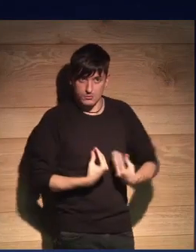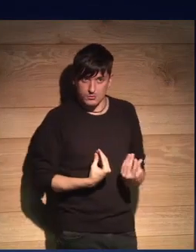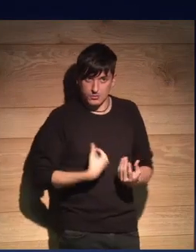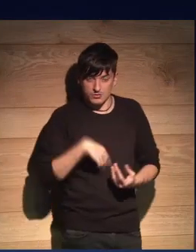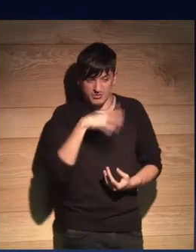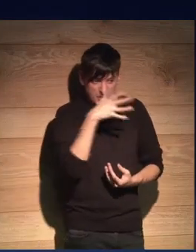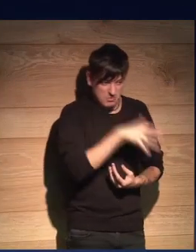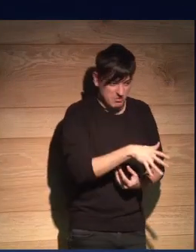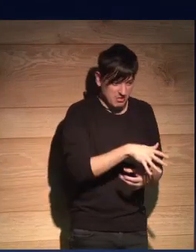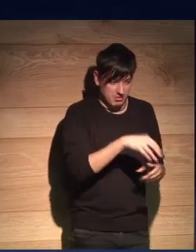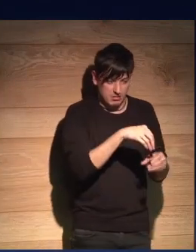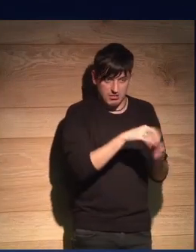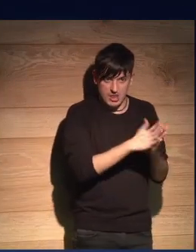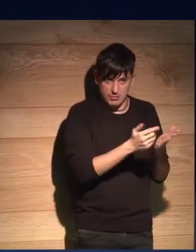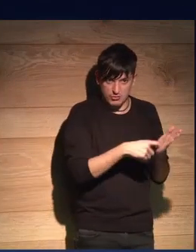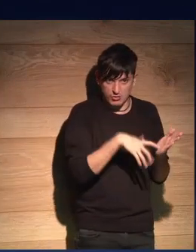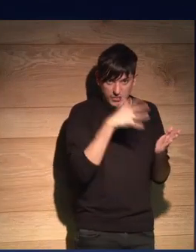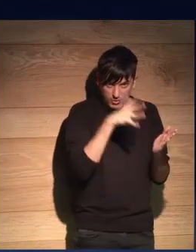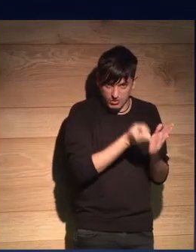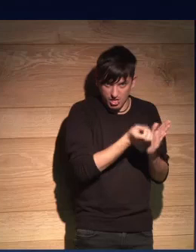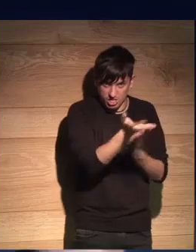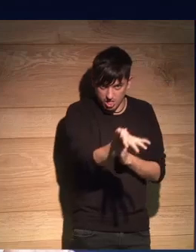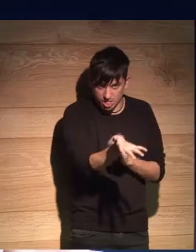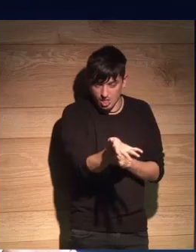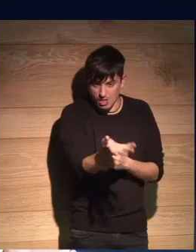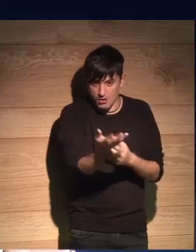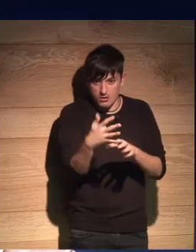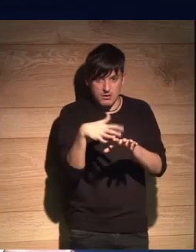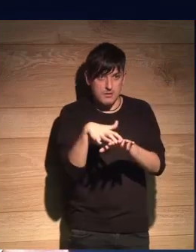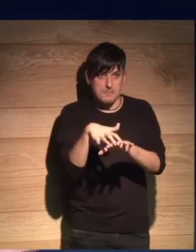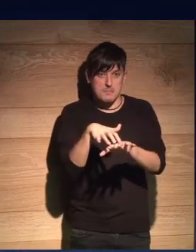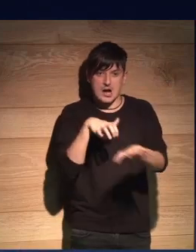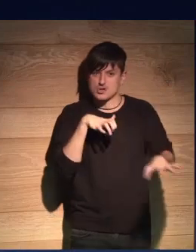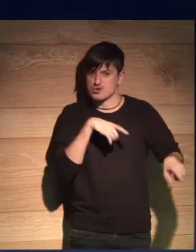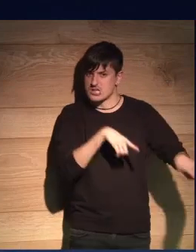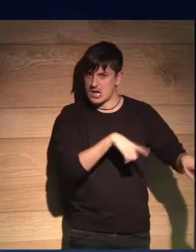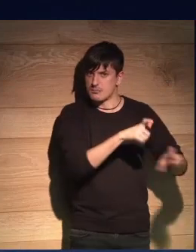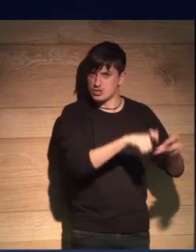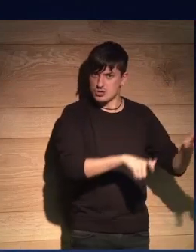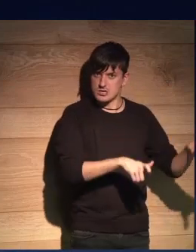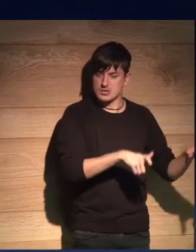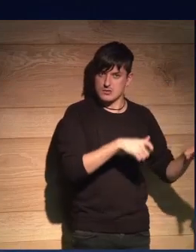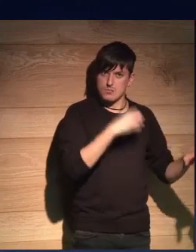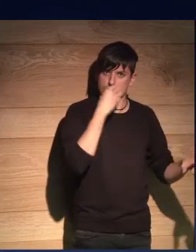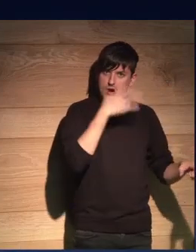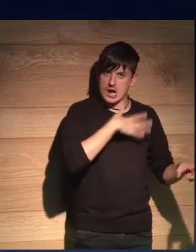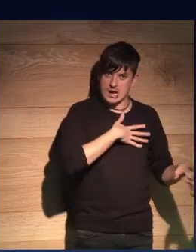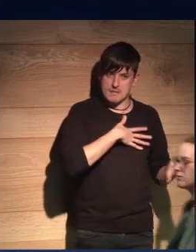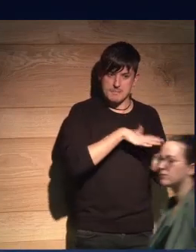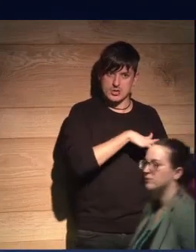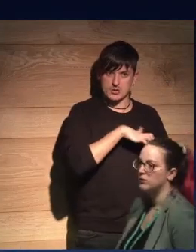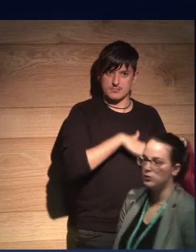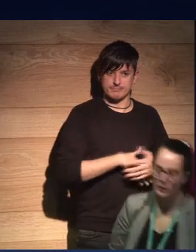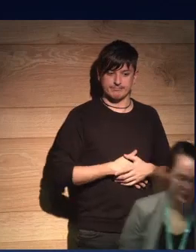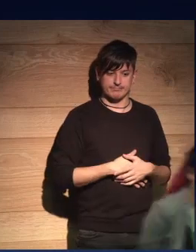que denuncio, que son en el libro, son abrumadora mayoría al lado de eso. Y es una satisfacción tremenda. La gente que te